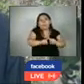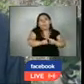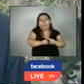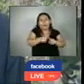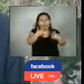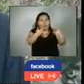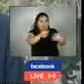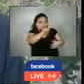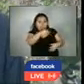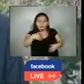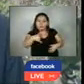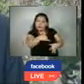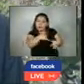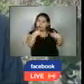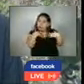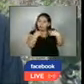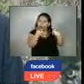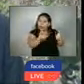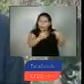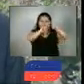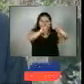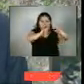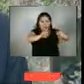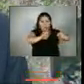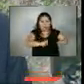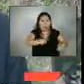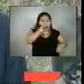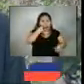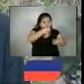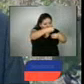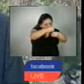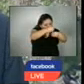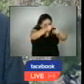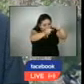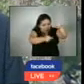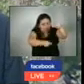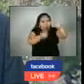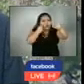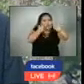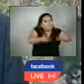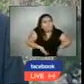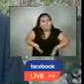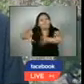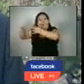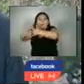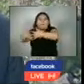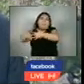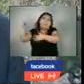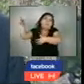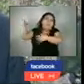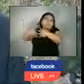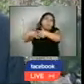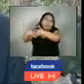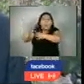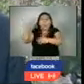el ministerio del tamizaje que hacen, se envían a Panamá o a Estados Unidos, al CDC o al